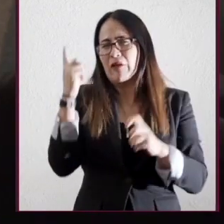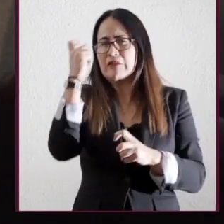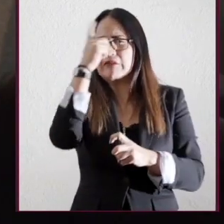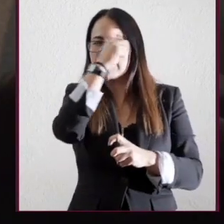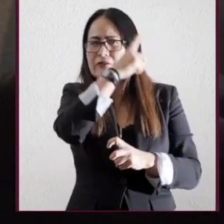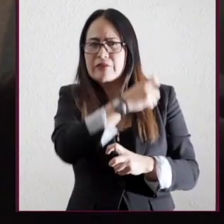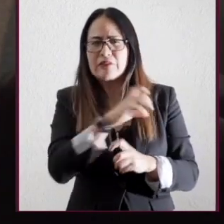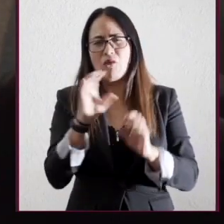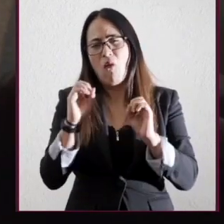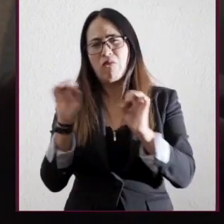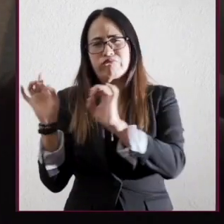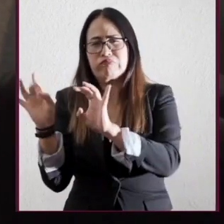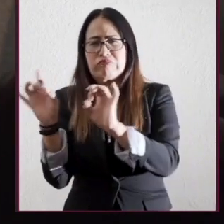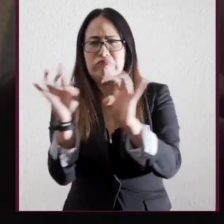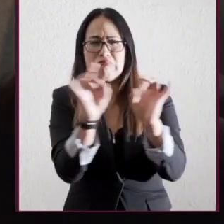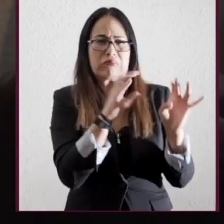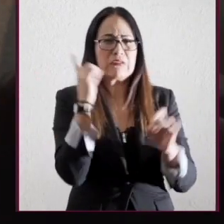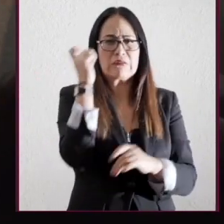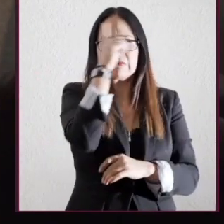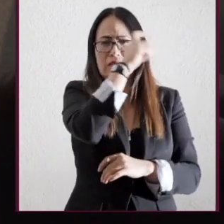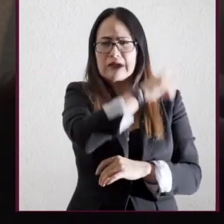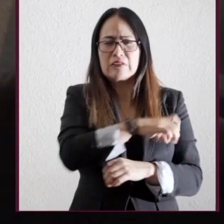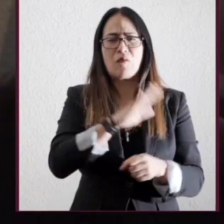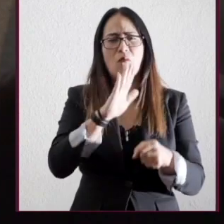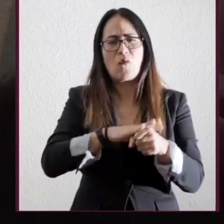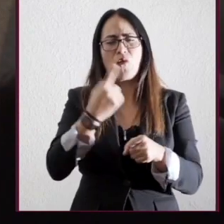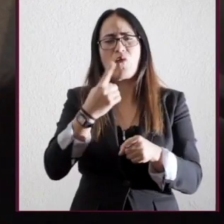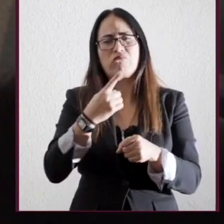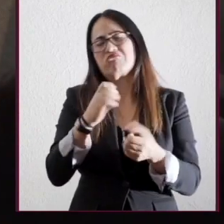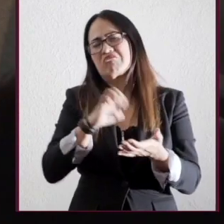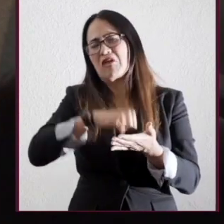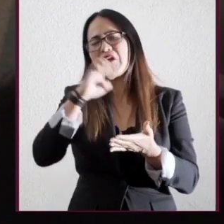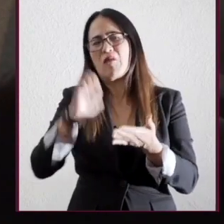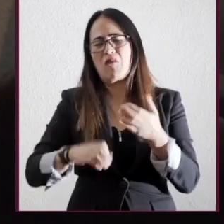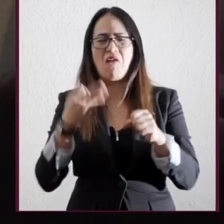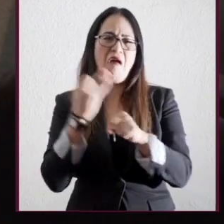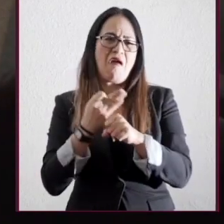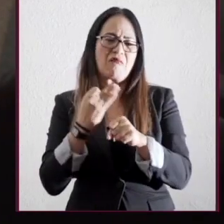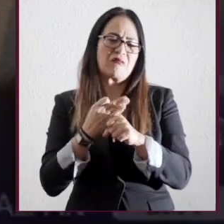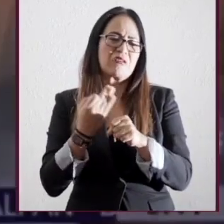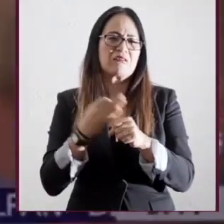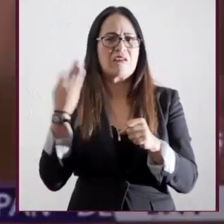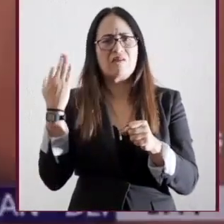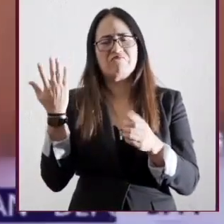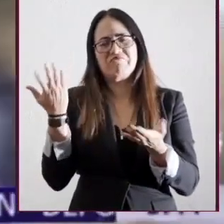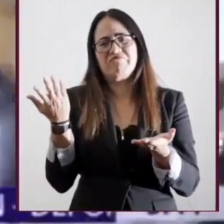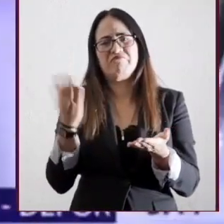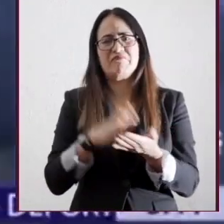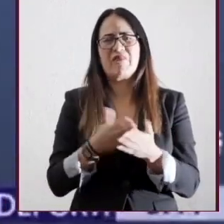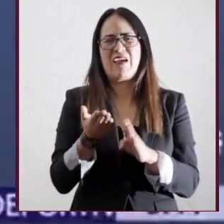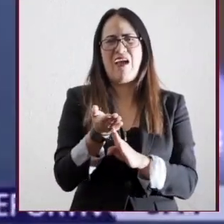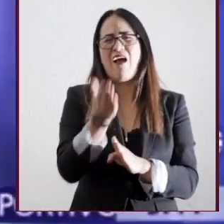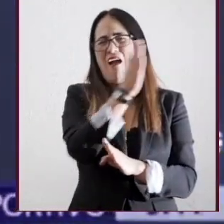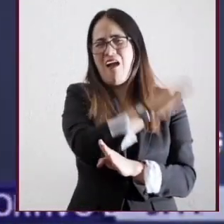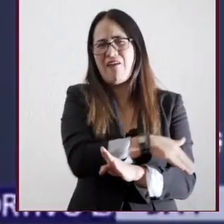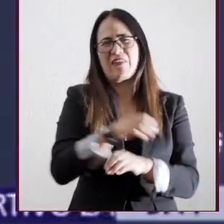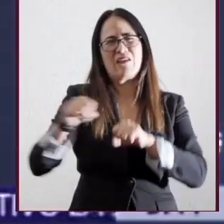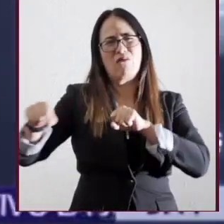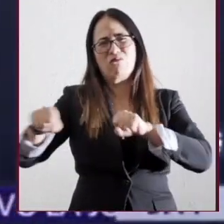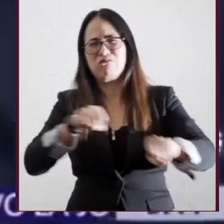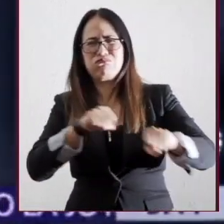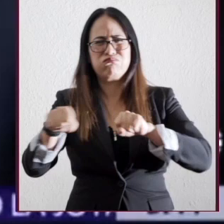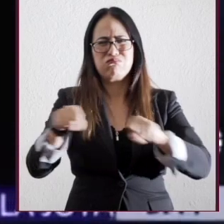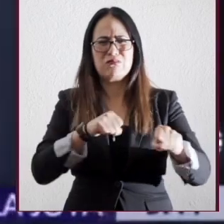complicadas. Por ejemplo, durante las diferentes tragedias que hemos atravesado, por ejemplo, el